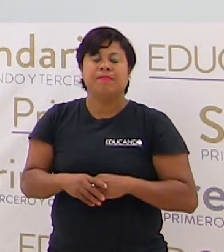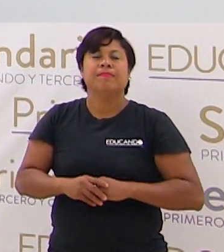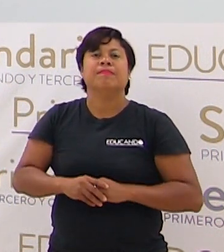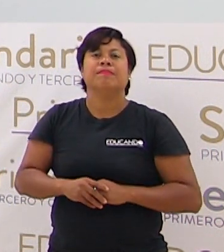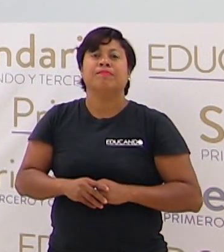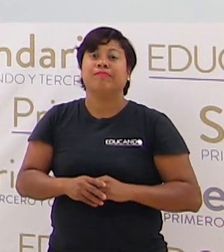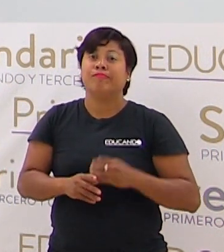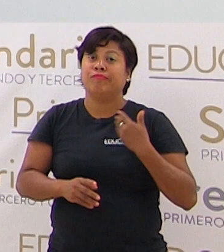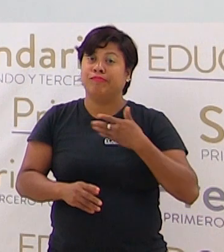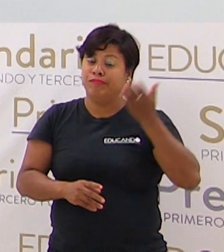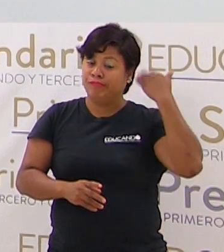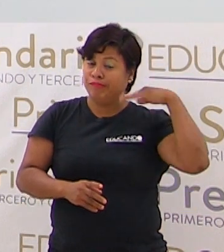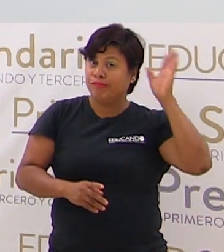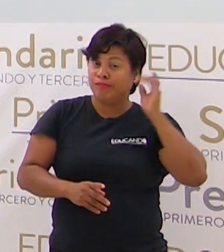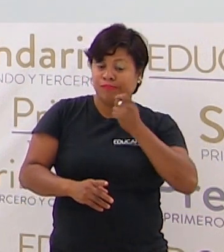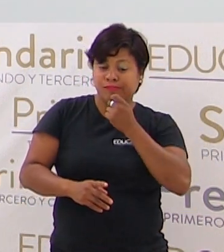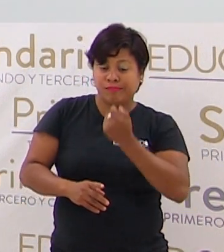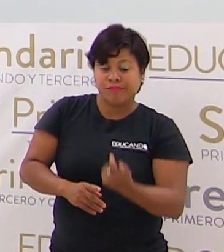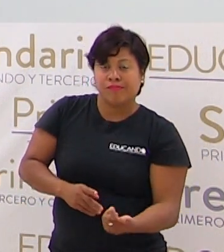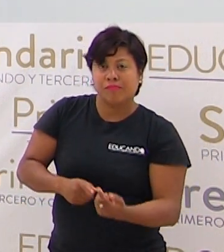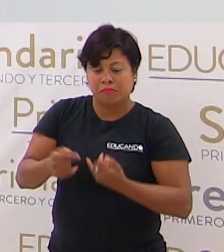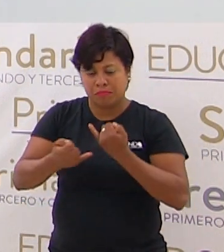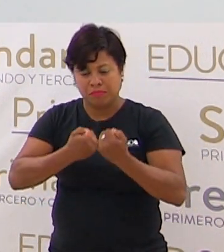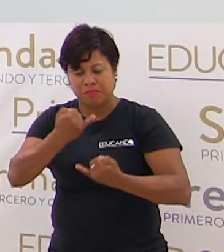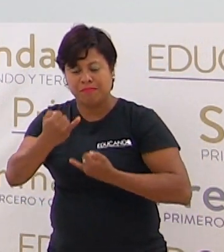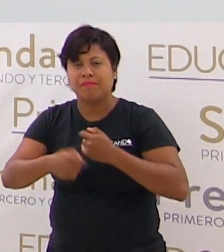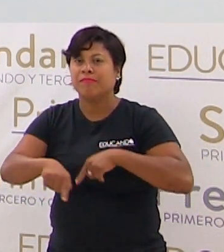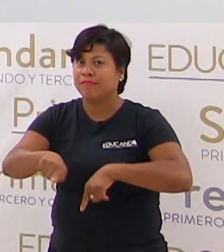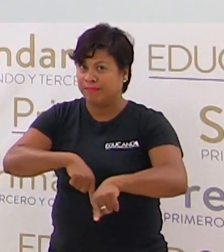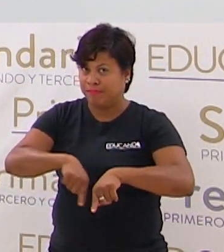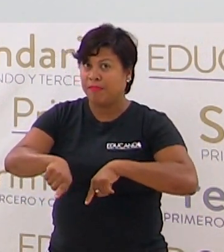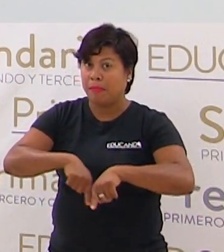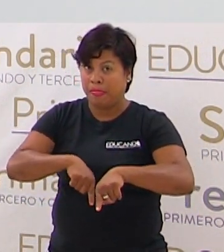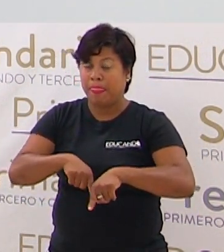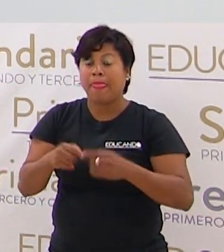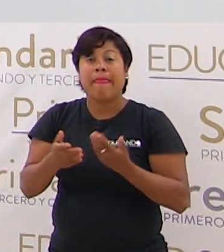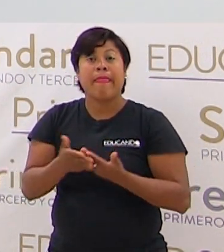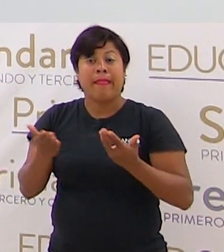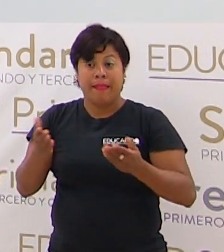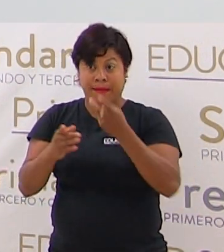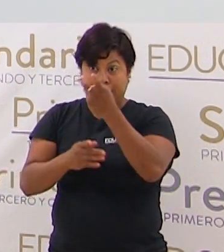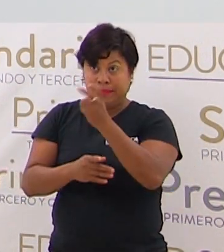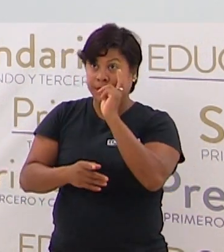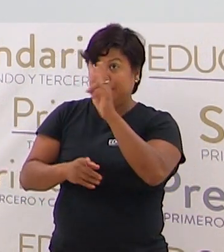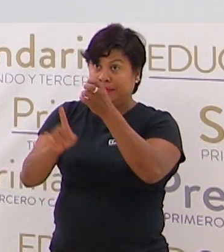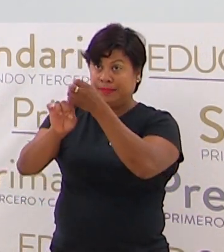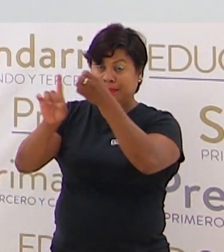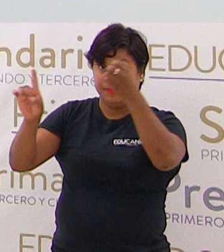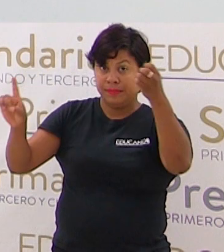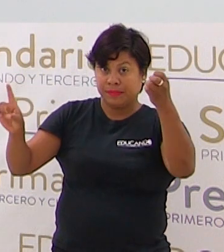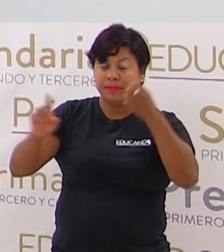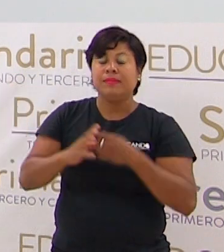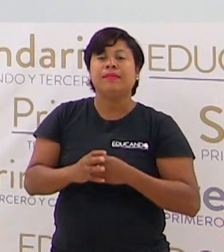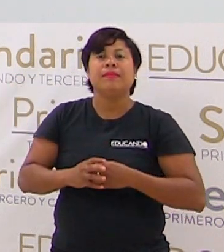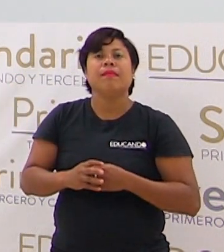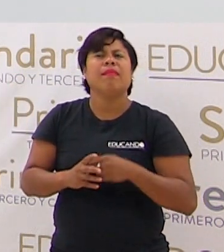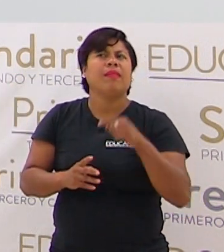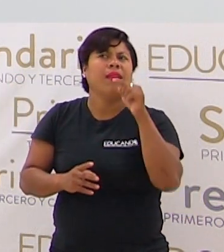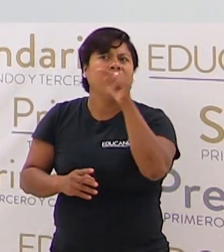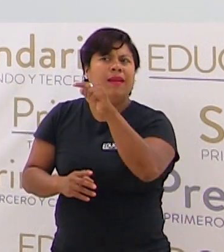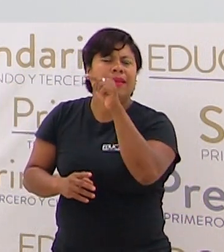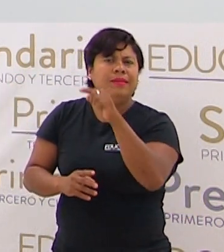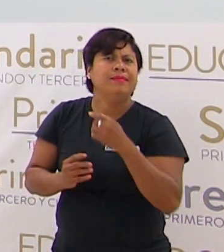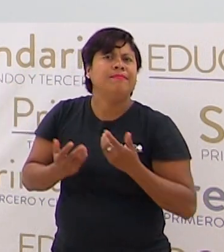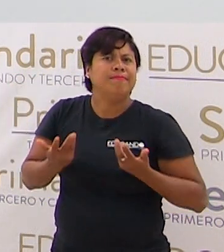fútbol. ¿Bien? Ahora sí, tenemos esta oración. Está